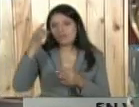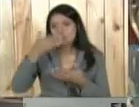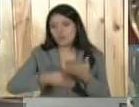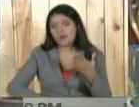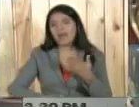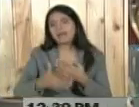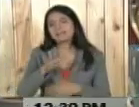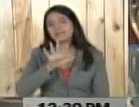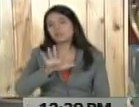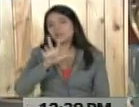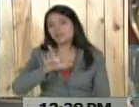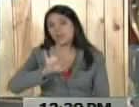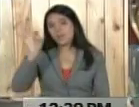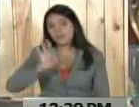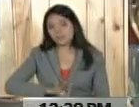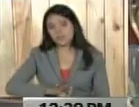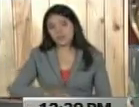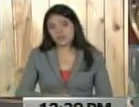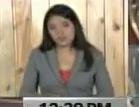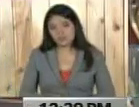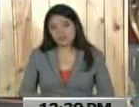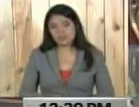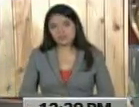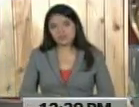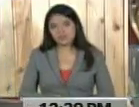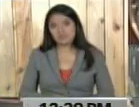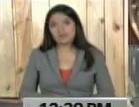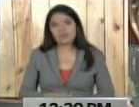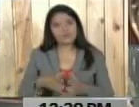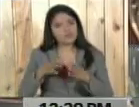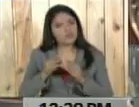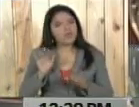hasta un 53% con el mecanismo que se estableció.